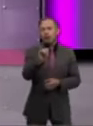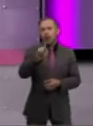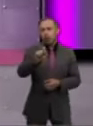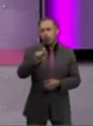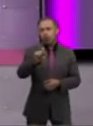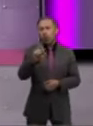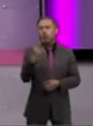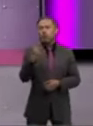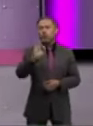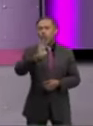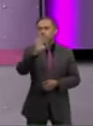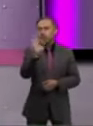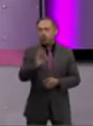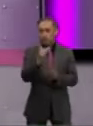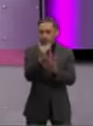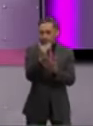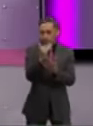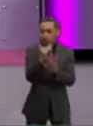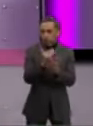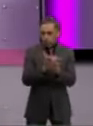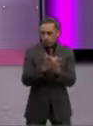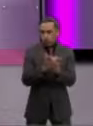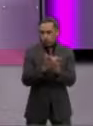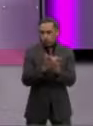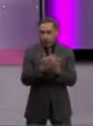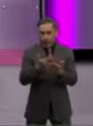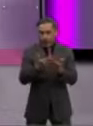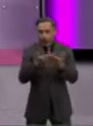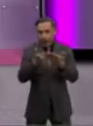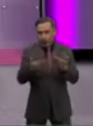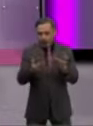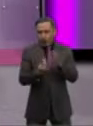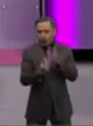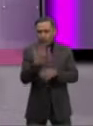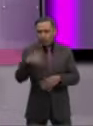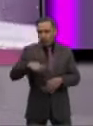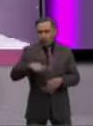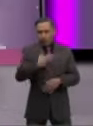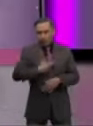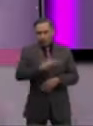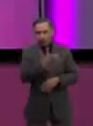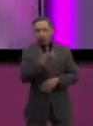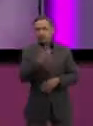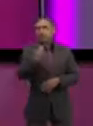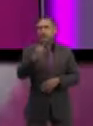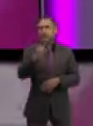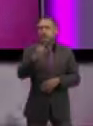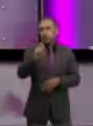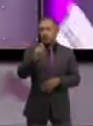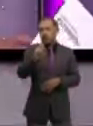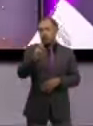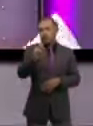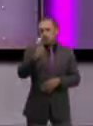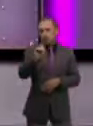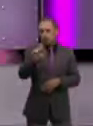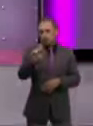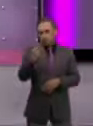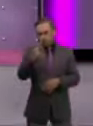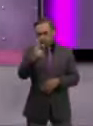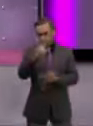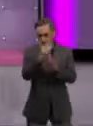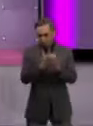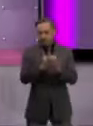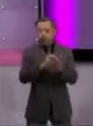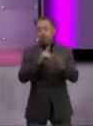39.4% menos secuestro a partir de esta administración. Veamos otro tema, por ejemplo,